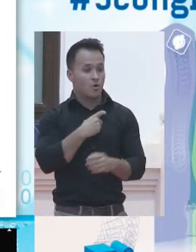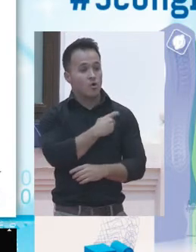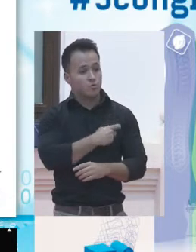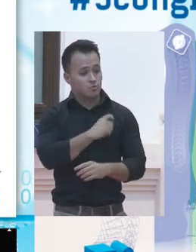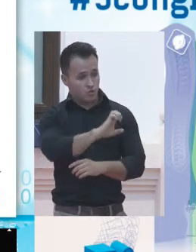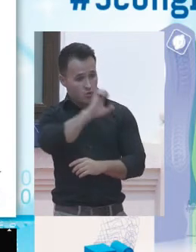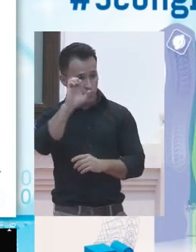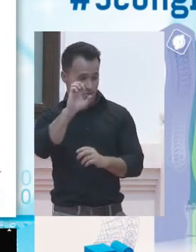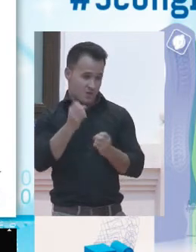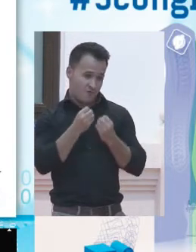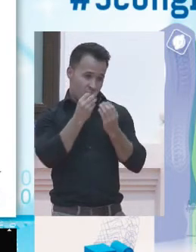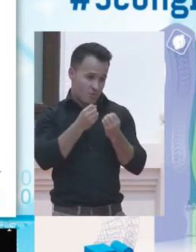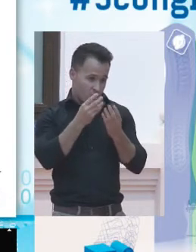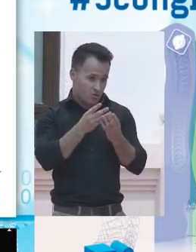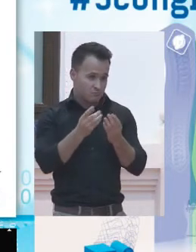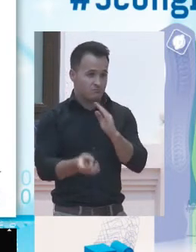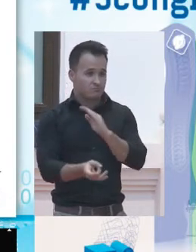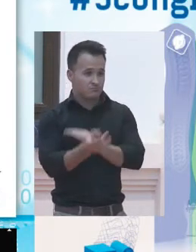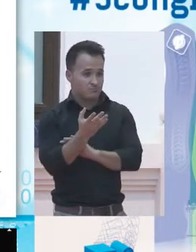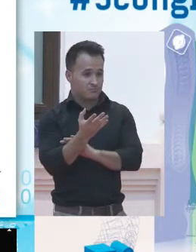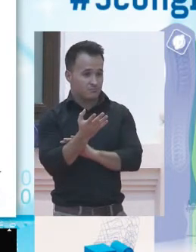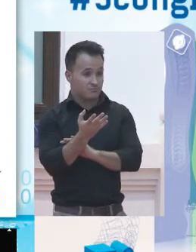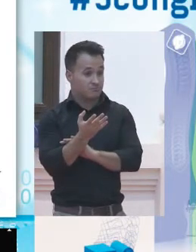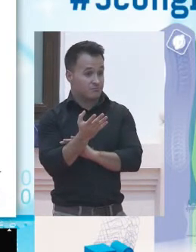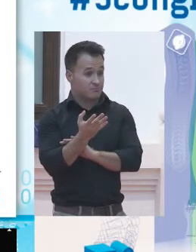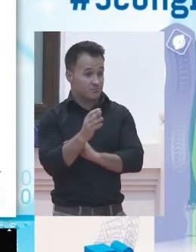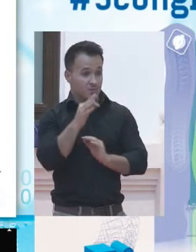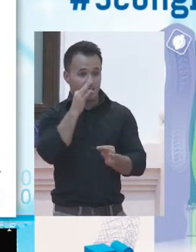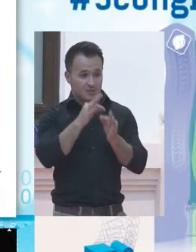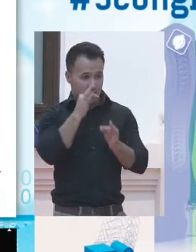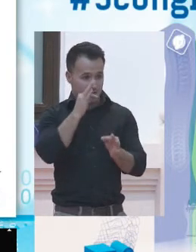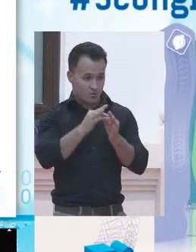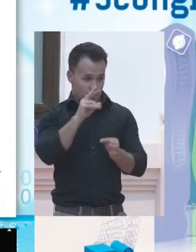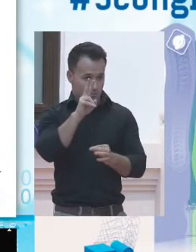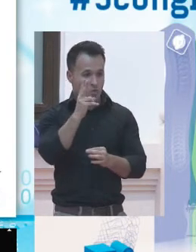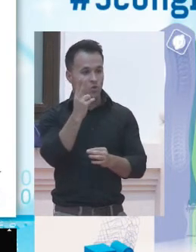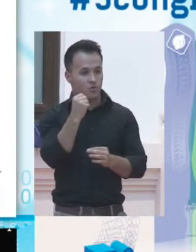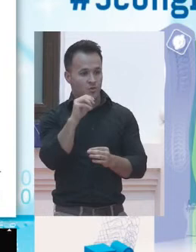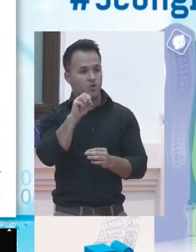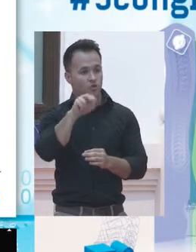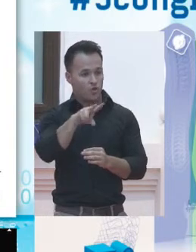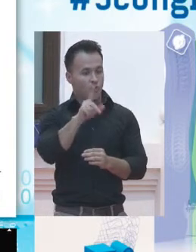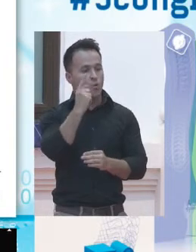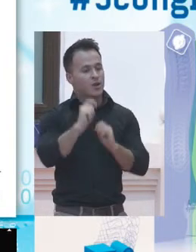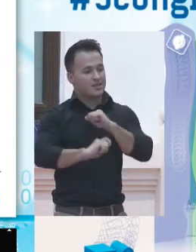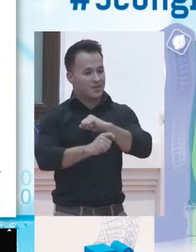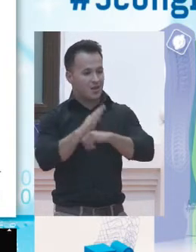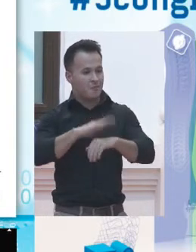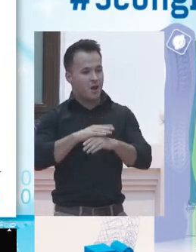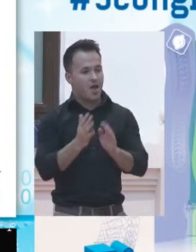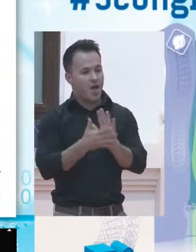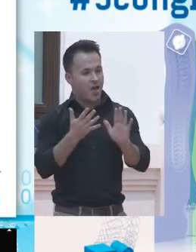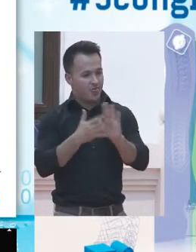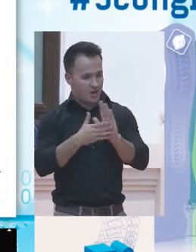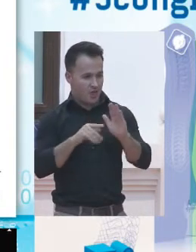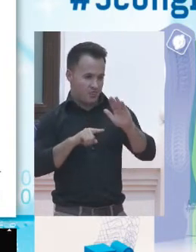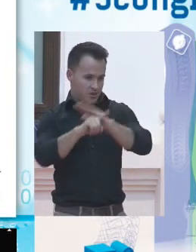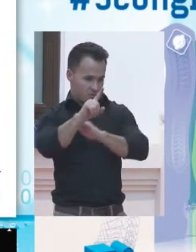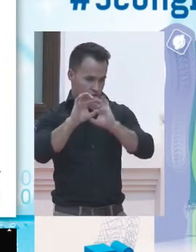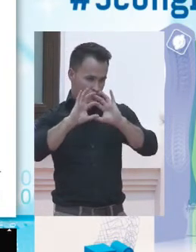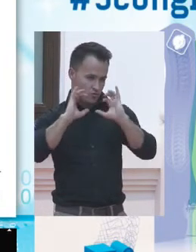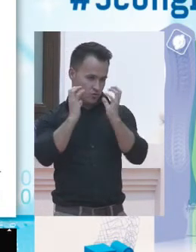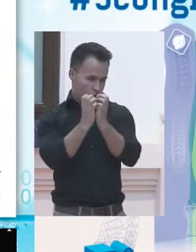Sociedad de la Información, Neelie Kroes, creó en septiembre del 2012 una estrategia para acelerar el desarrollo de cloud en Europa.